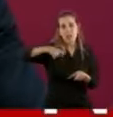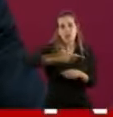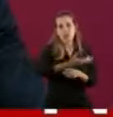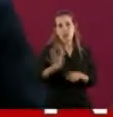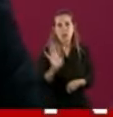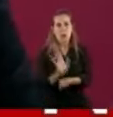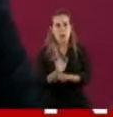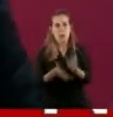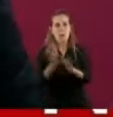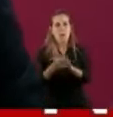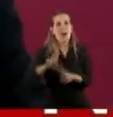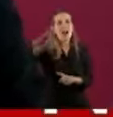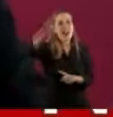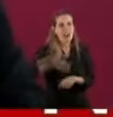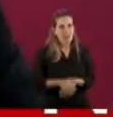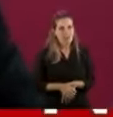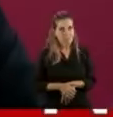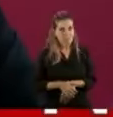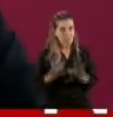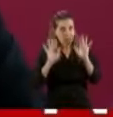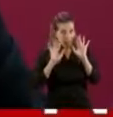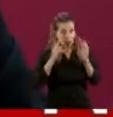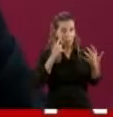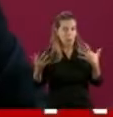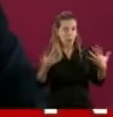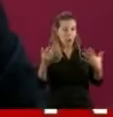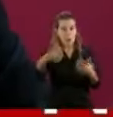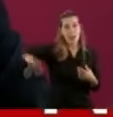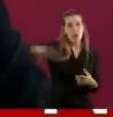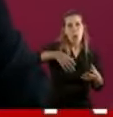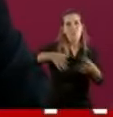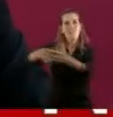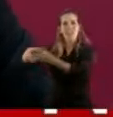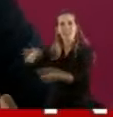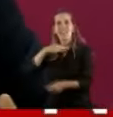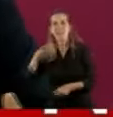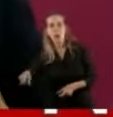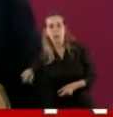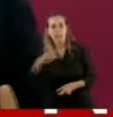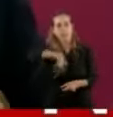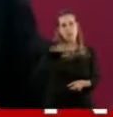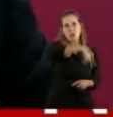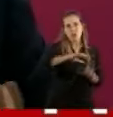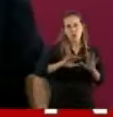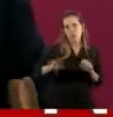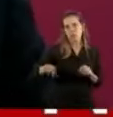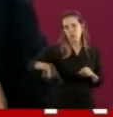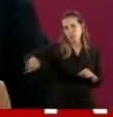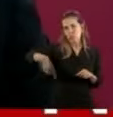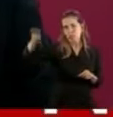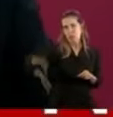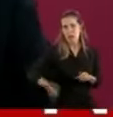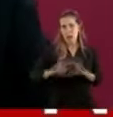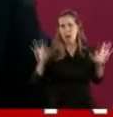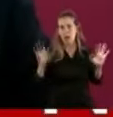esta pelea que se está dando entre ellos y nosotros, en definitiva. Porque tal vez lo más fácil